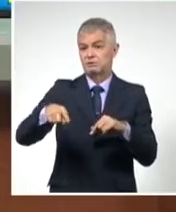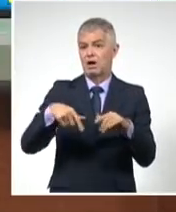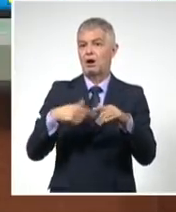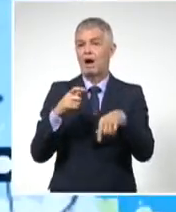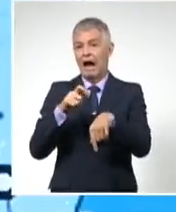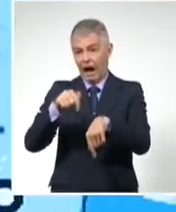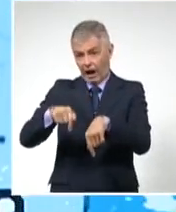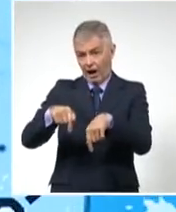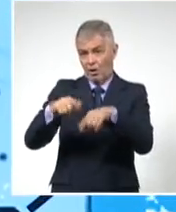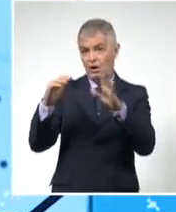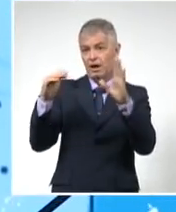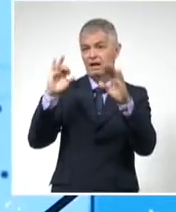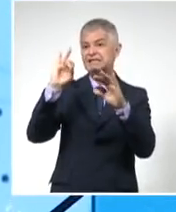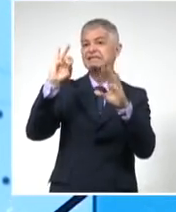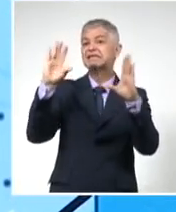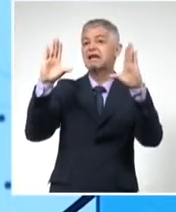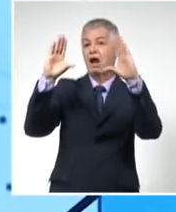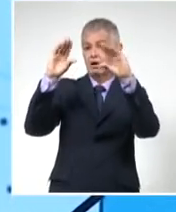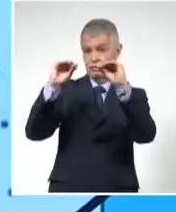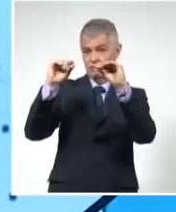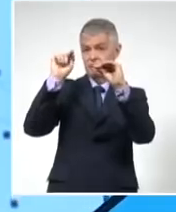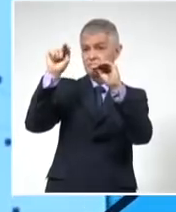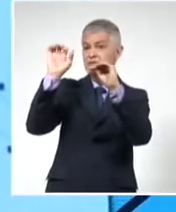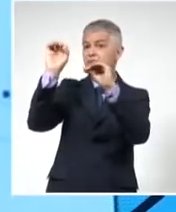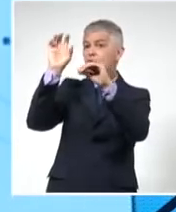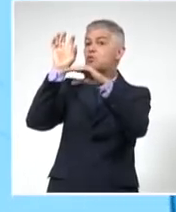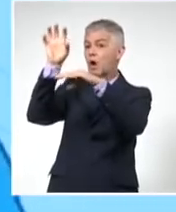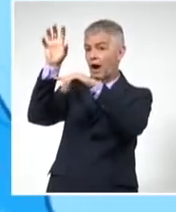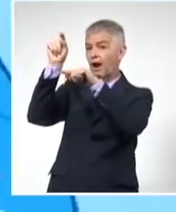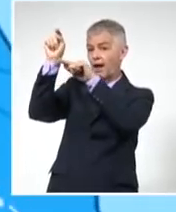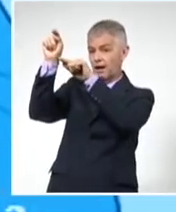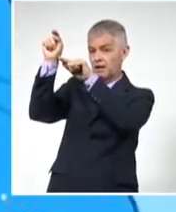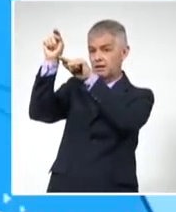a las 7 de la noche de hoy estará en esta posición,